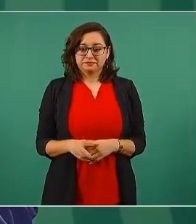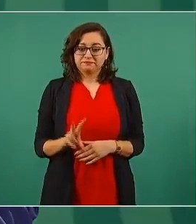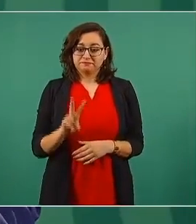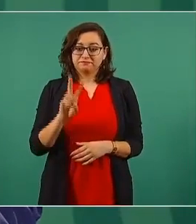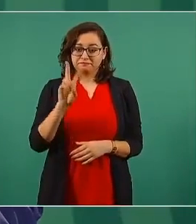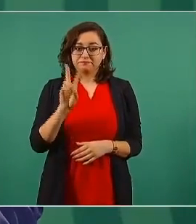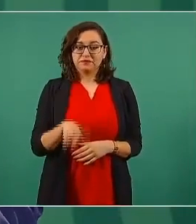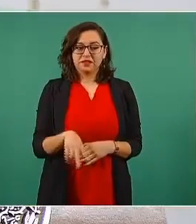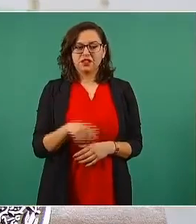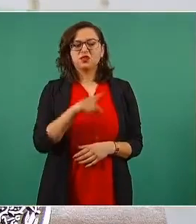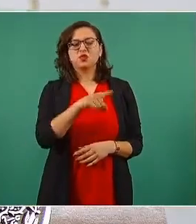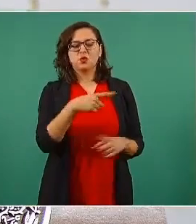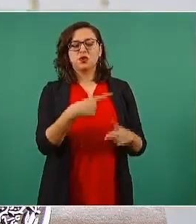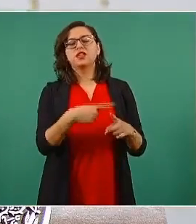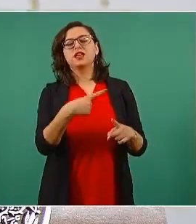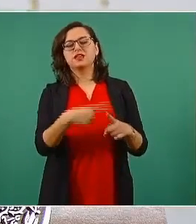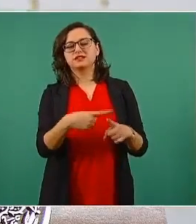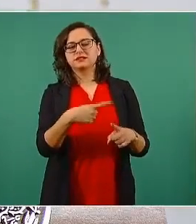¿quién eres?